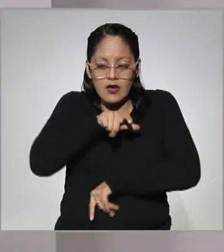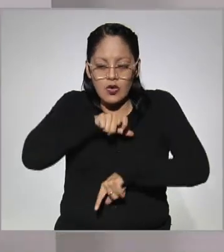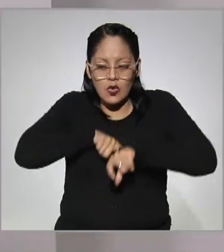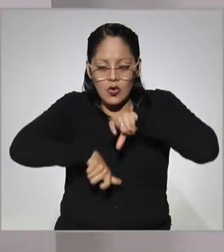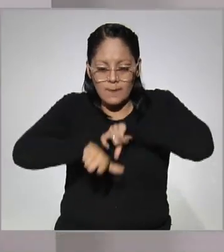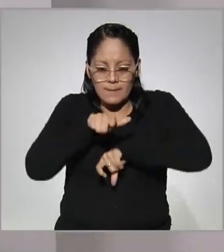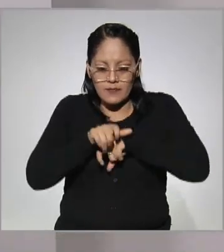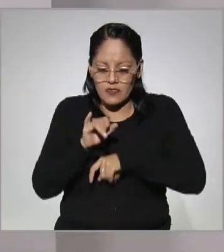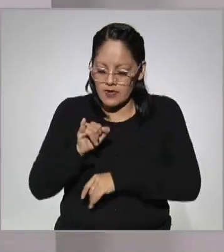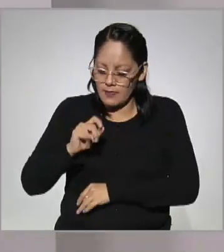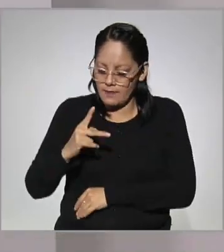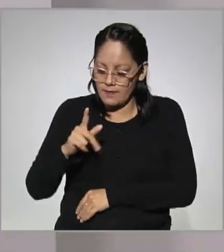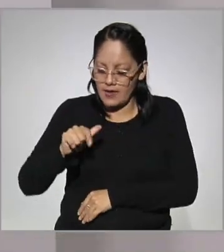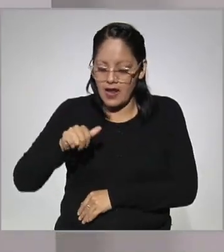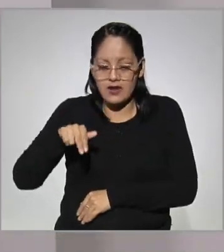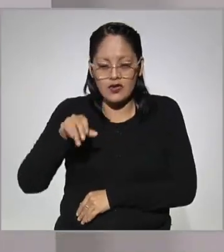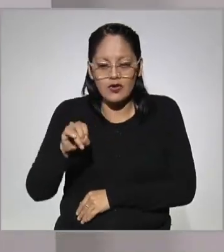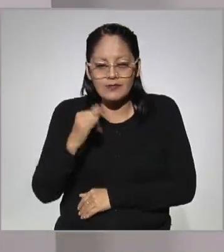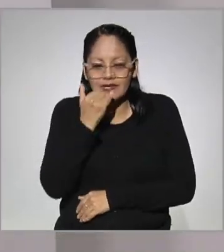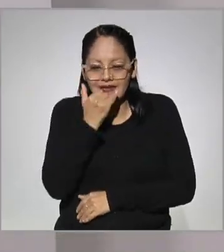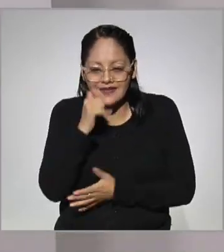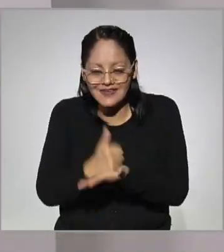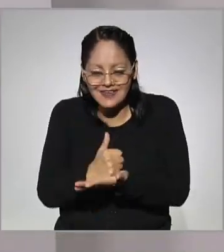llama Implanon, tal vez, ya dije la marca.